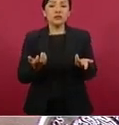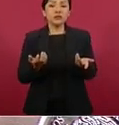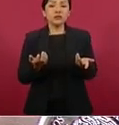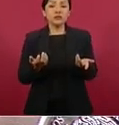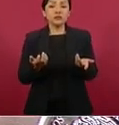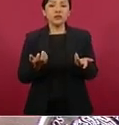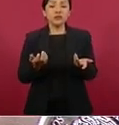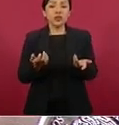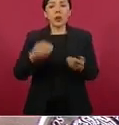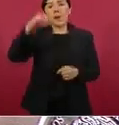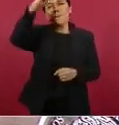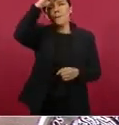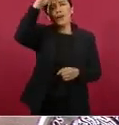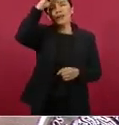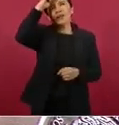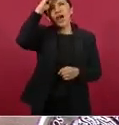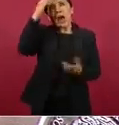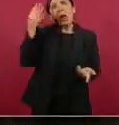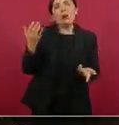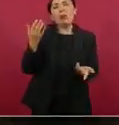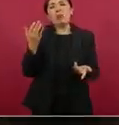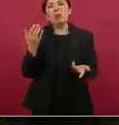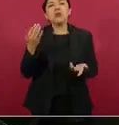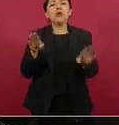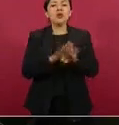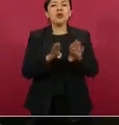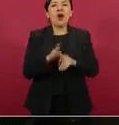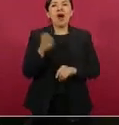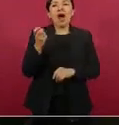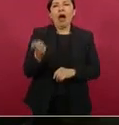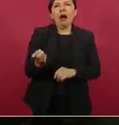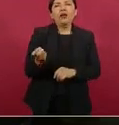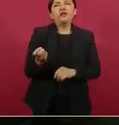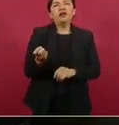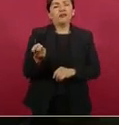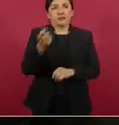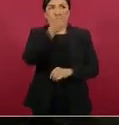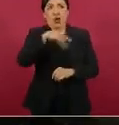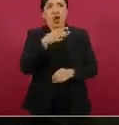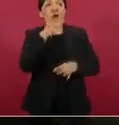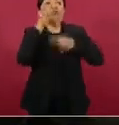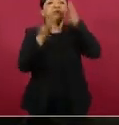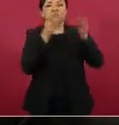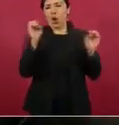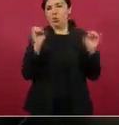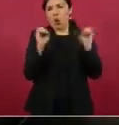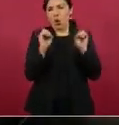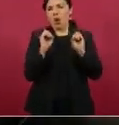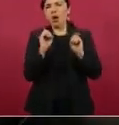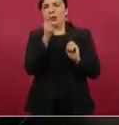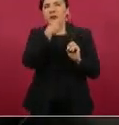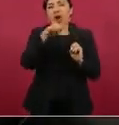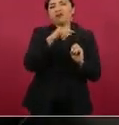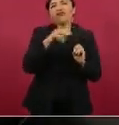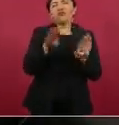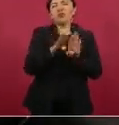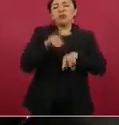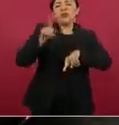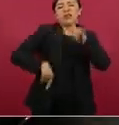se consideraba, sin que lo dijeran, porque las